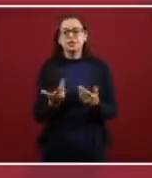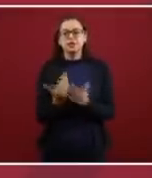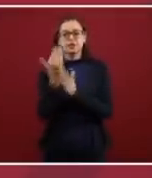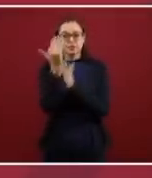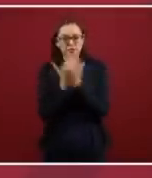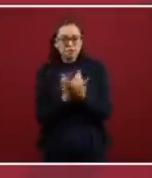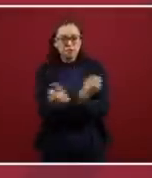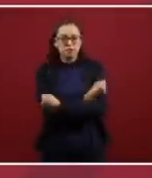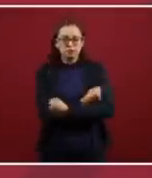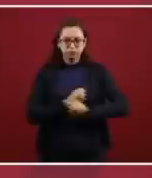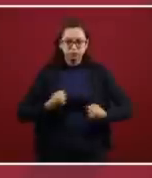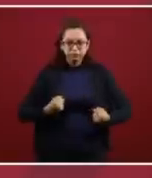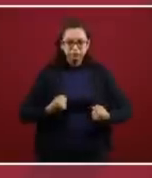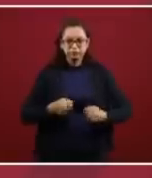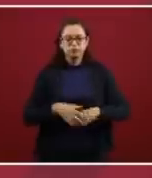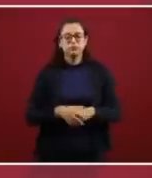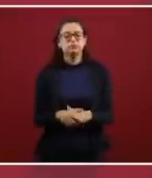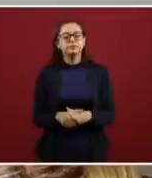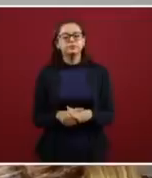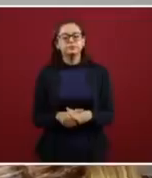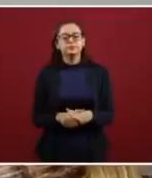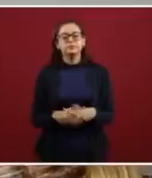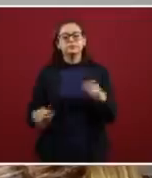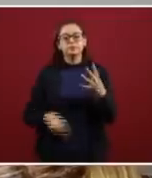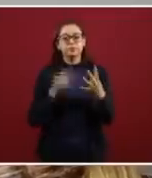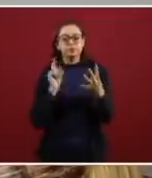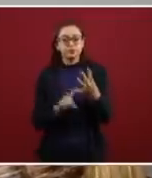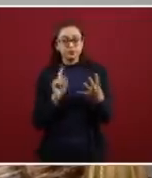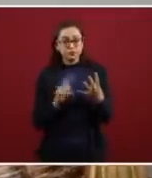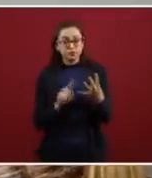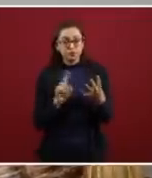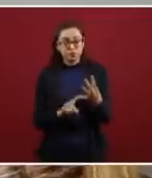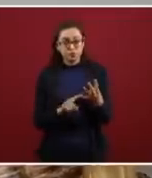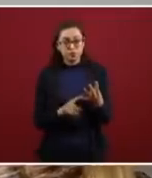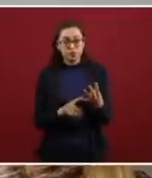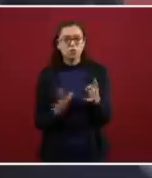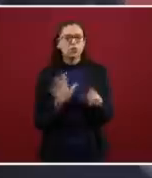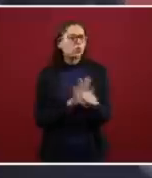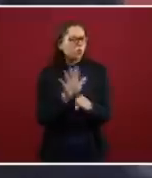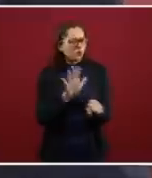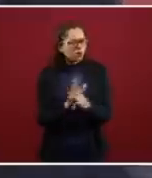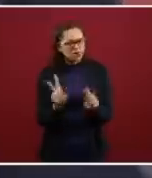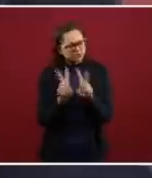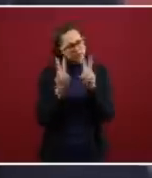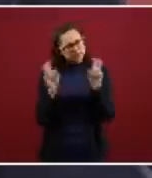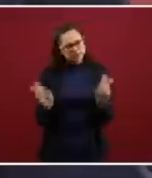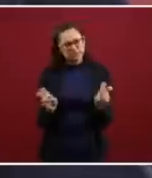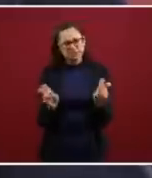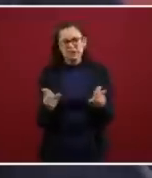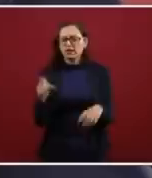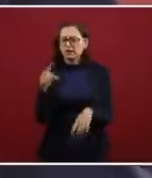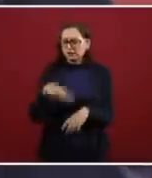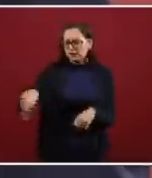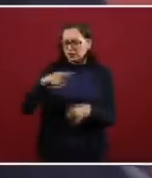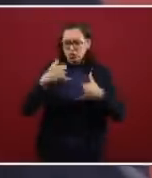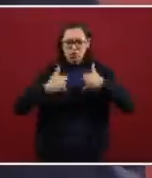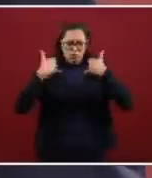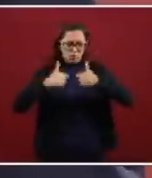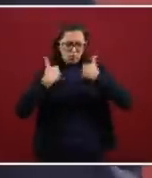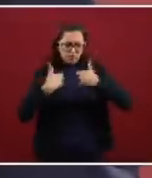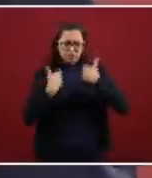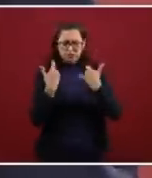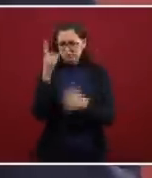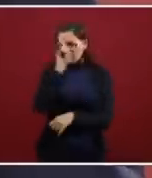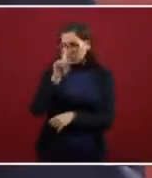contrarrestar la obesidad. Y el punto cuatro es la orientación a jóvenes, adolescentes,